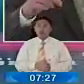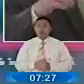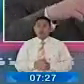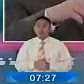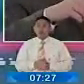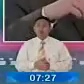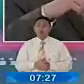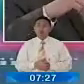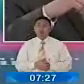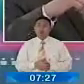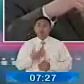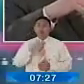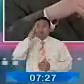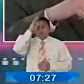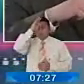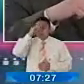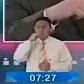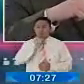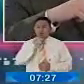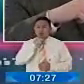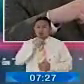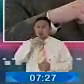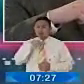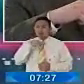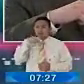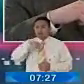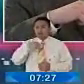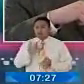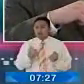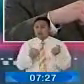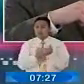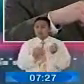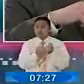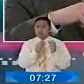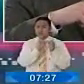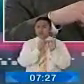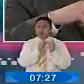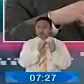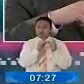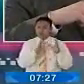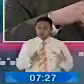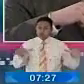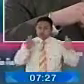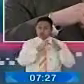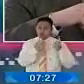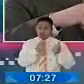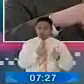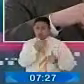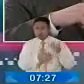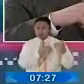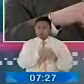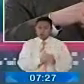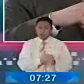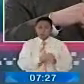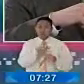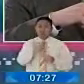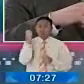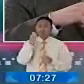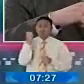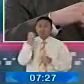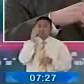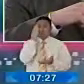contratación. El hospital de Manta es un hospital que está en una repotenciación, que se está avanzando a buen ritmo. Estuvo parado por la emergencia